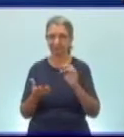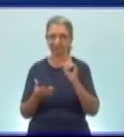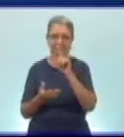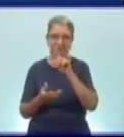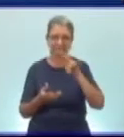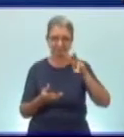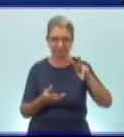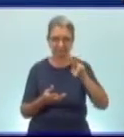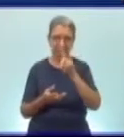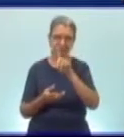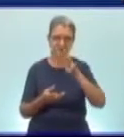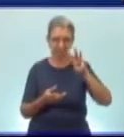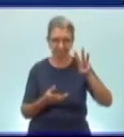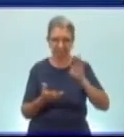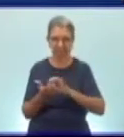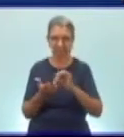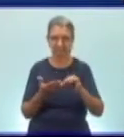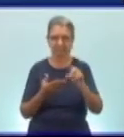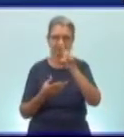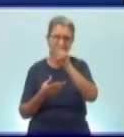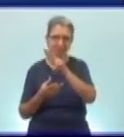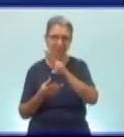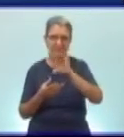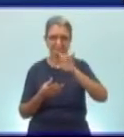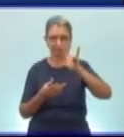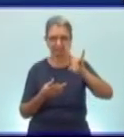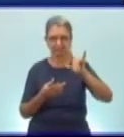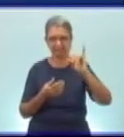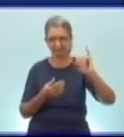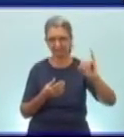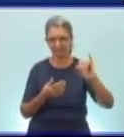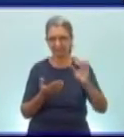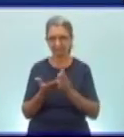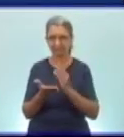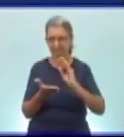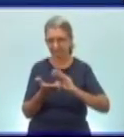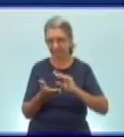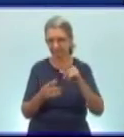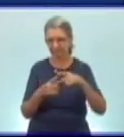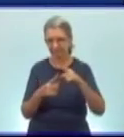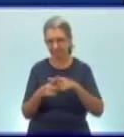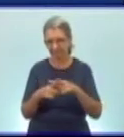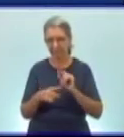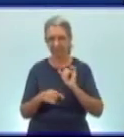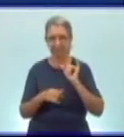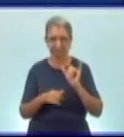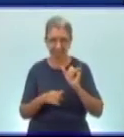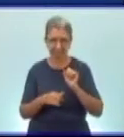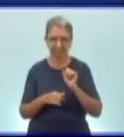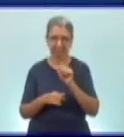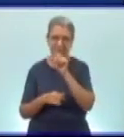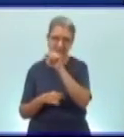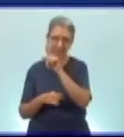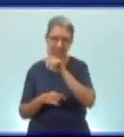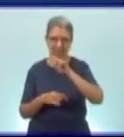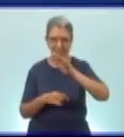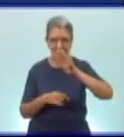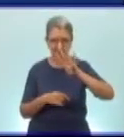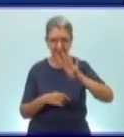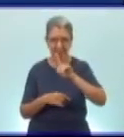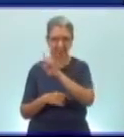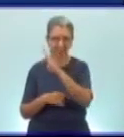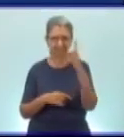13 de la página 296 del su libro de texto y de la 14 a la